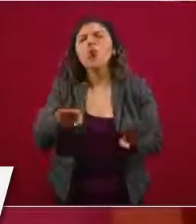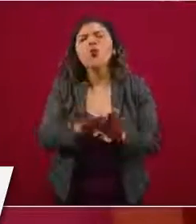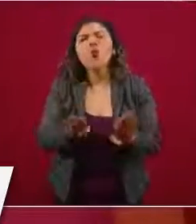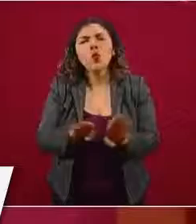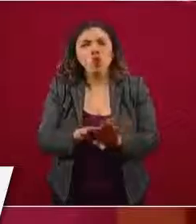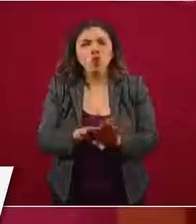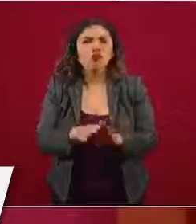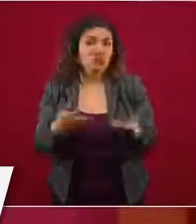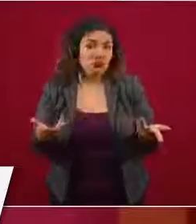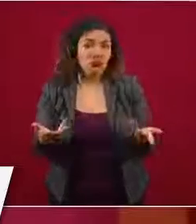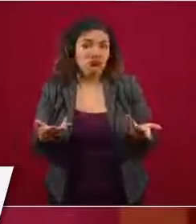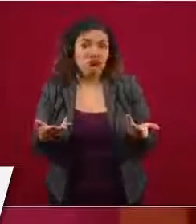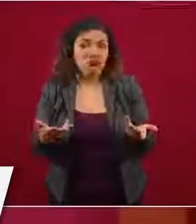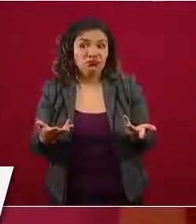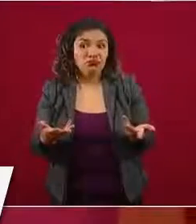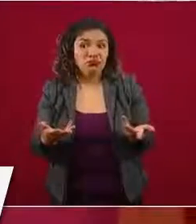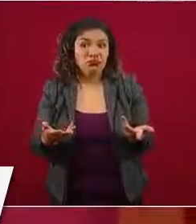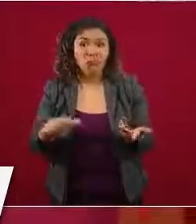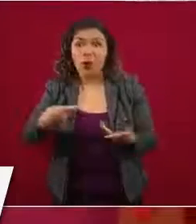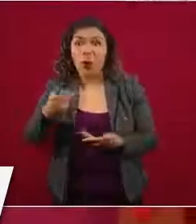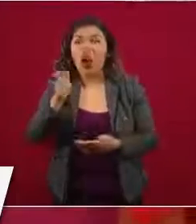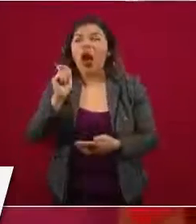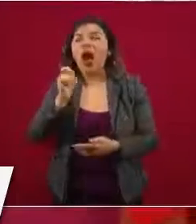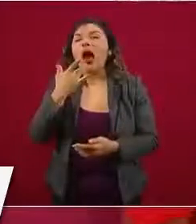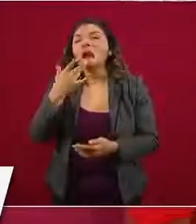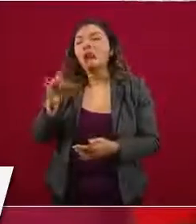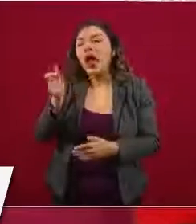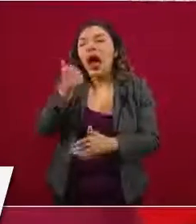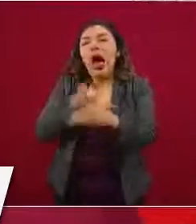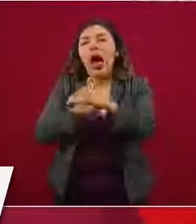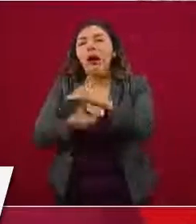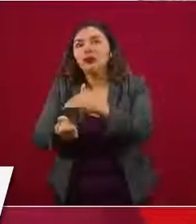aunque se podría decir tarascadas,